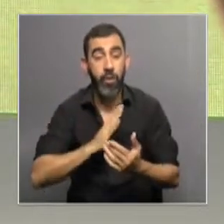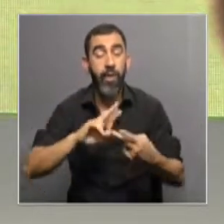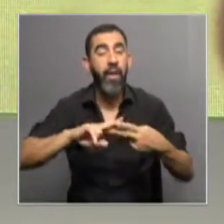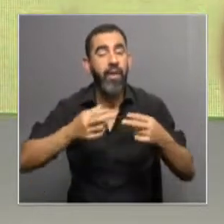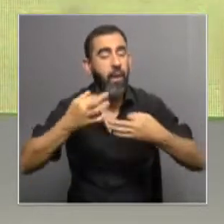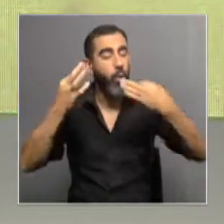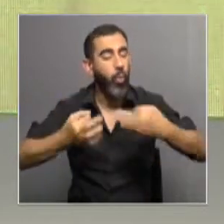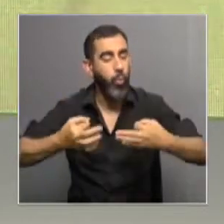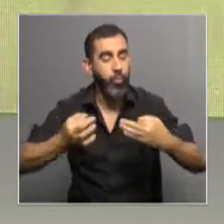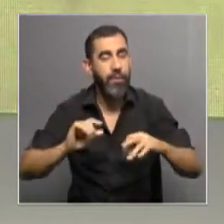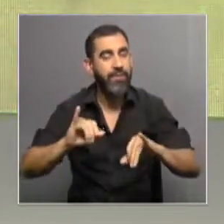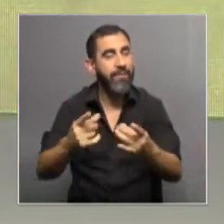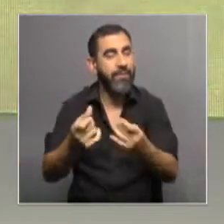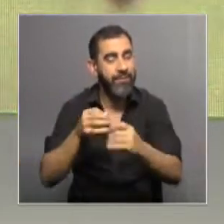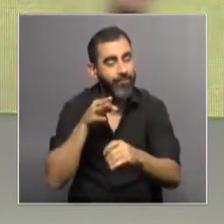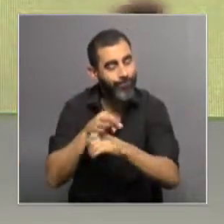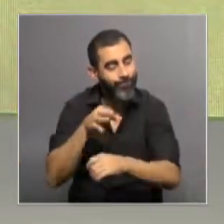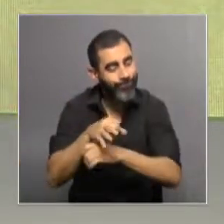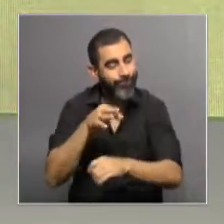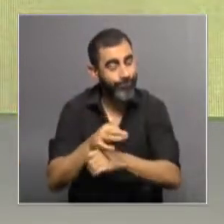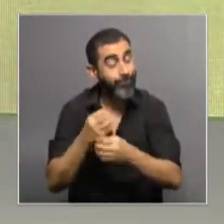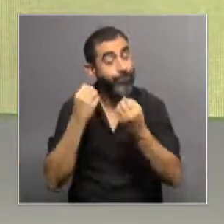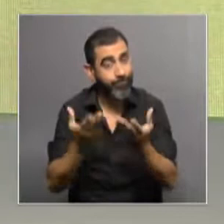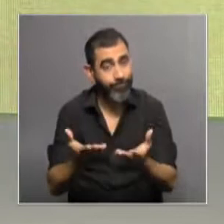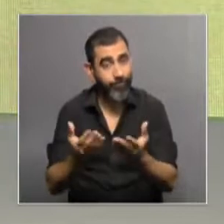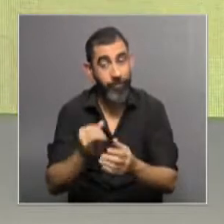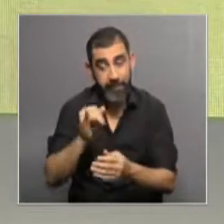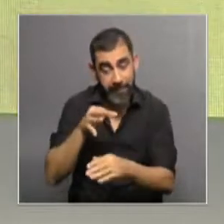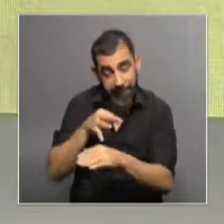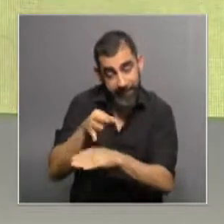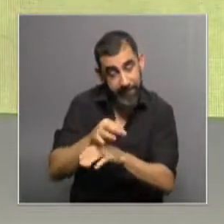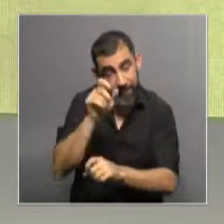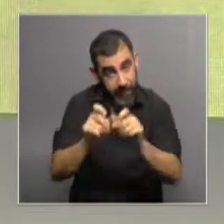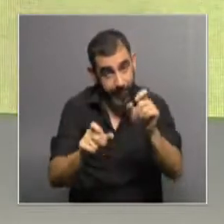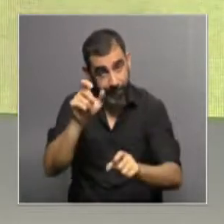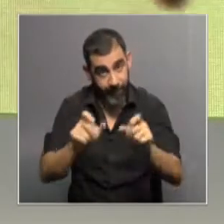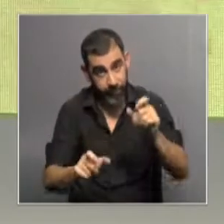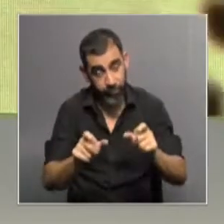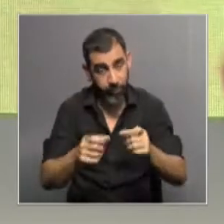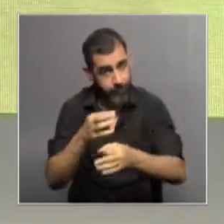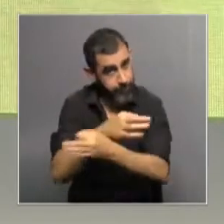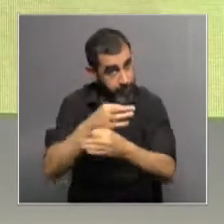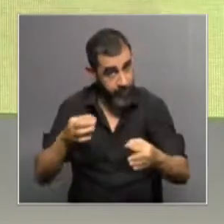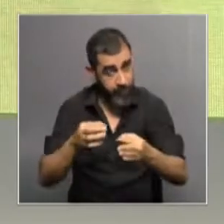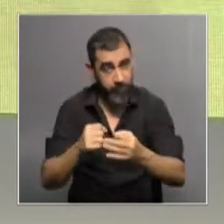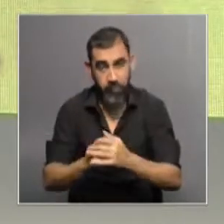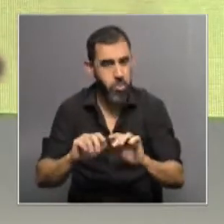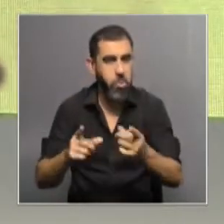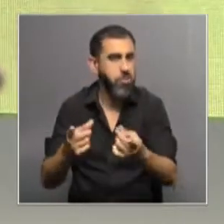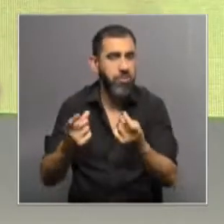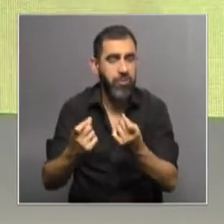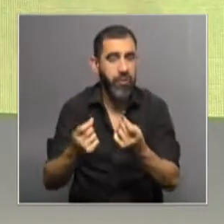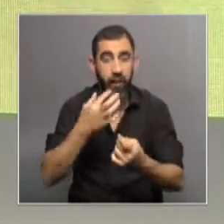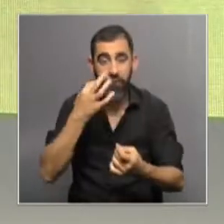justa, lo que sí necesitamos es capacitación. Porque en realidad, si capacitamos al personal en forma adecuada, no necesariamente